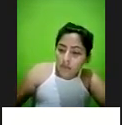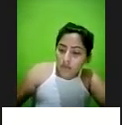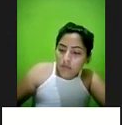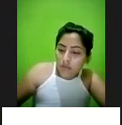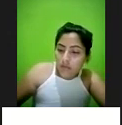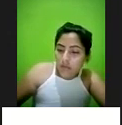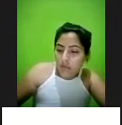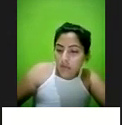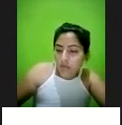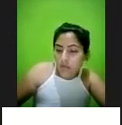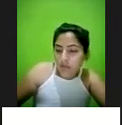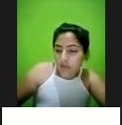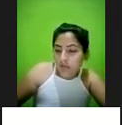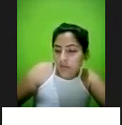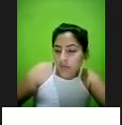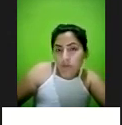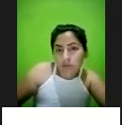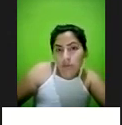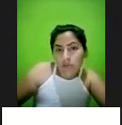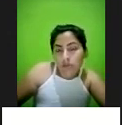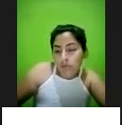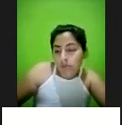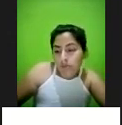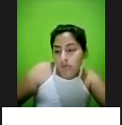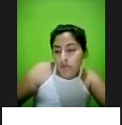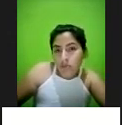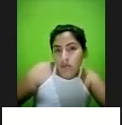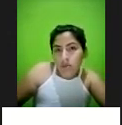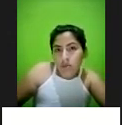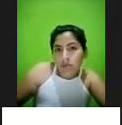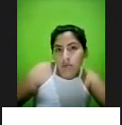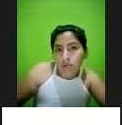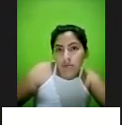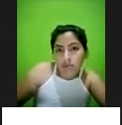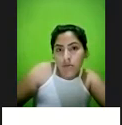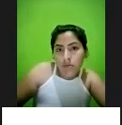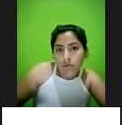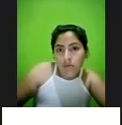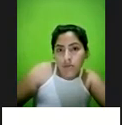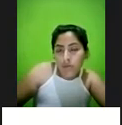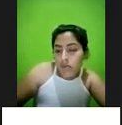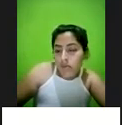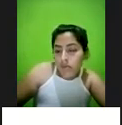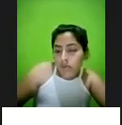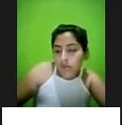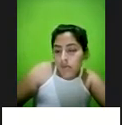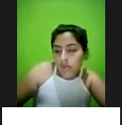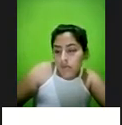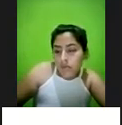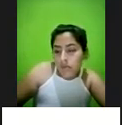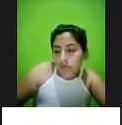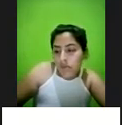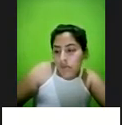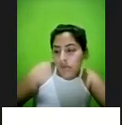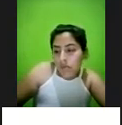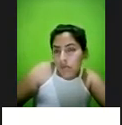tendón. ¿Dónde encontramos un músculo digástrico? Por ejemplo, el de aquí, el del frontal, ¿no? El músculo frontal con el músculo occipital